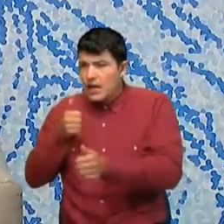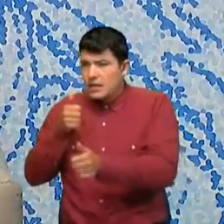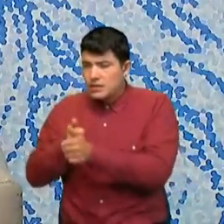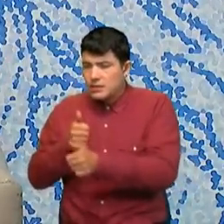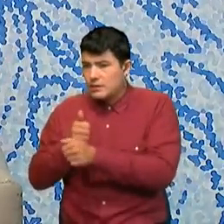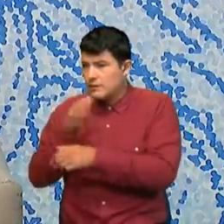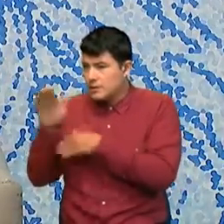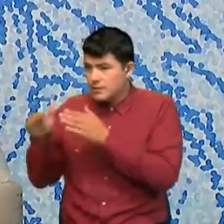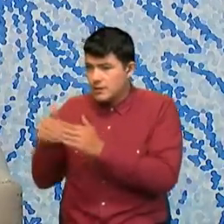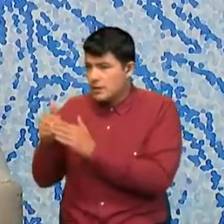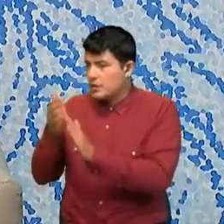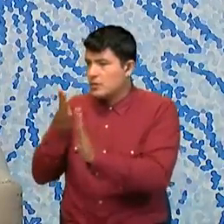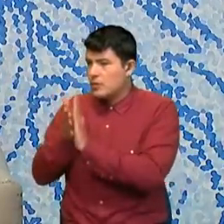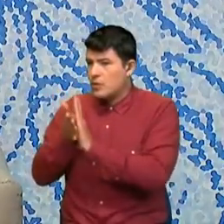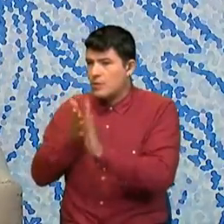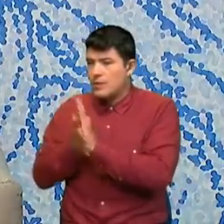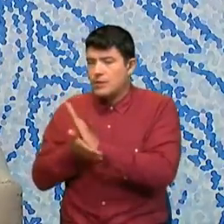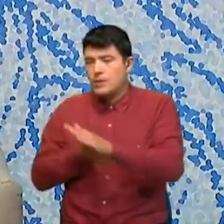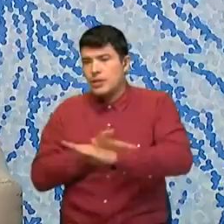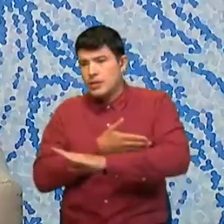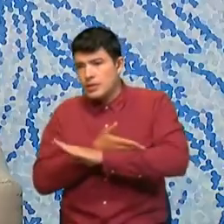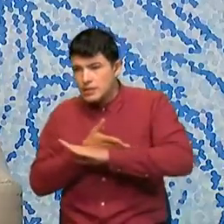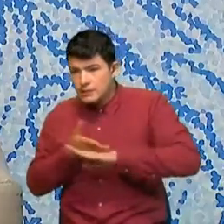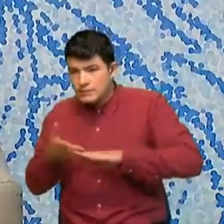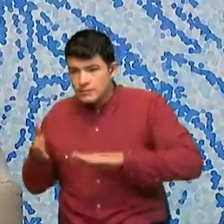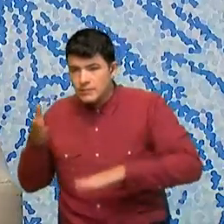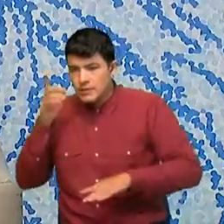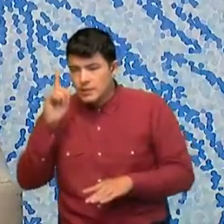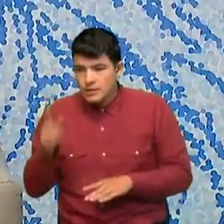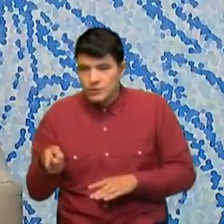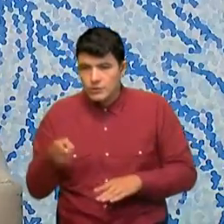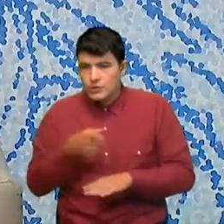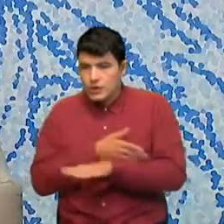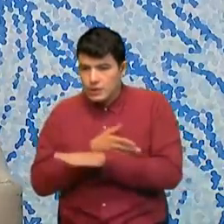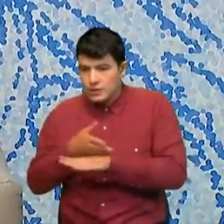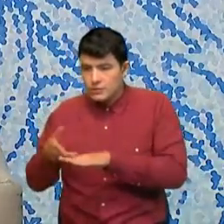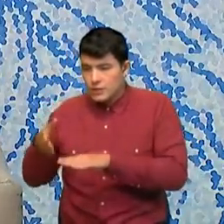toda la información, y después de que ella haya